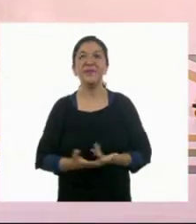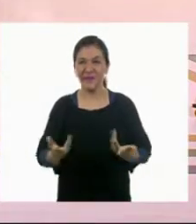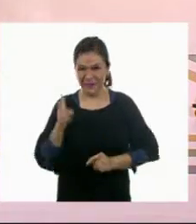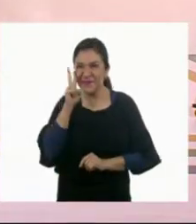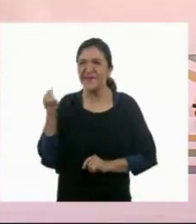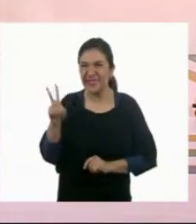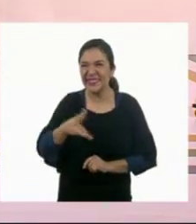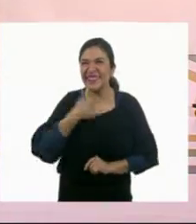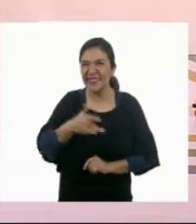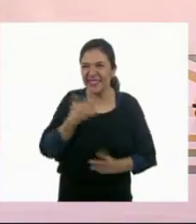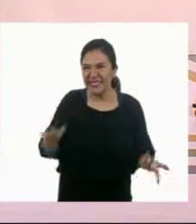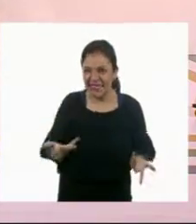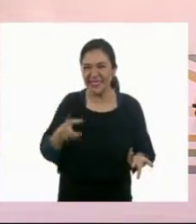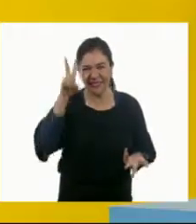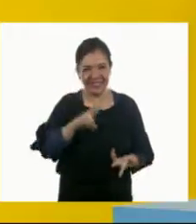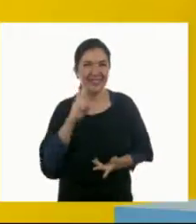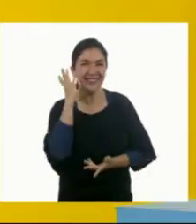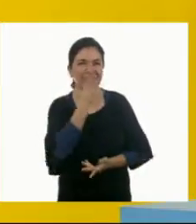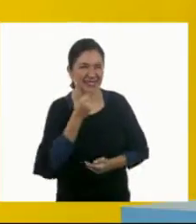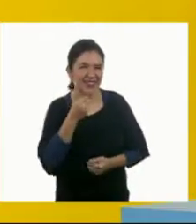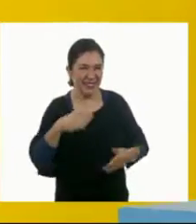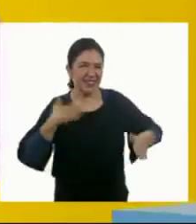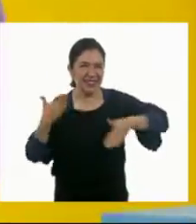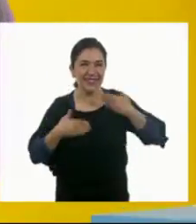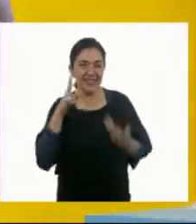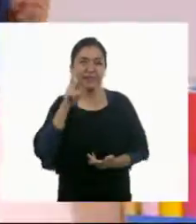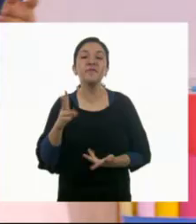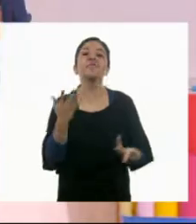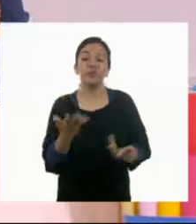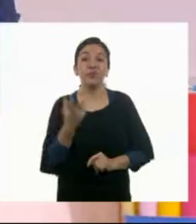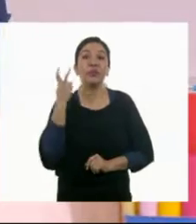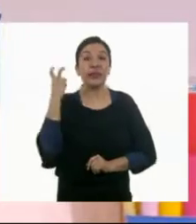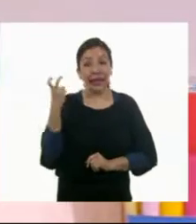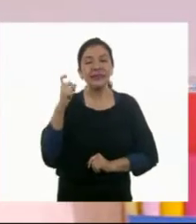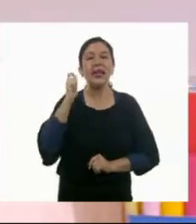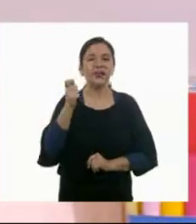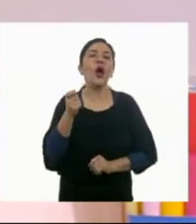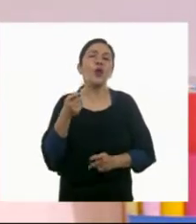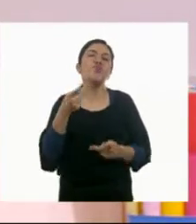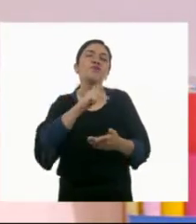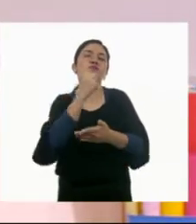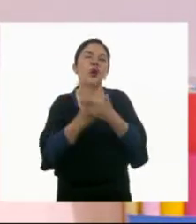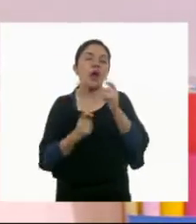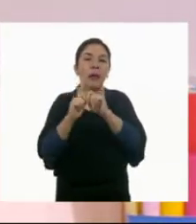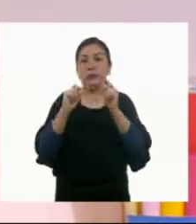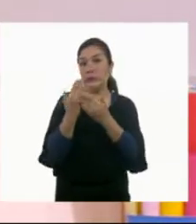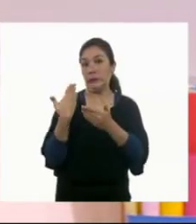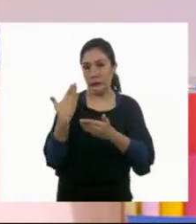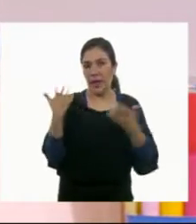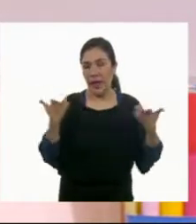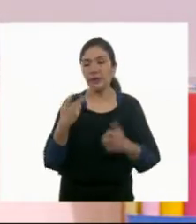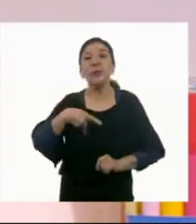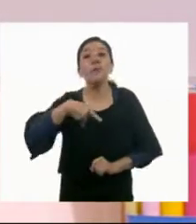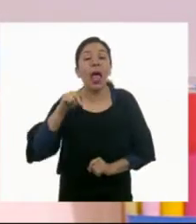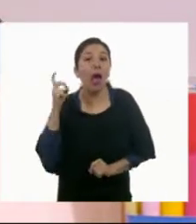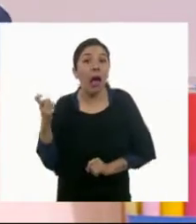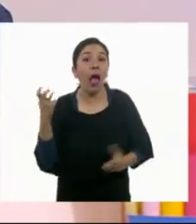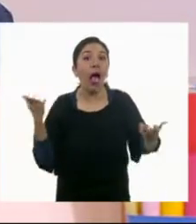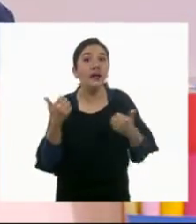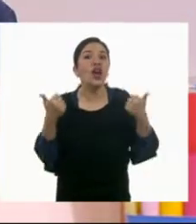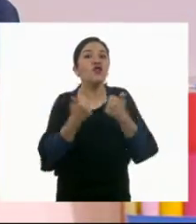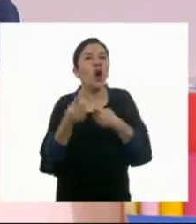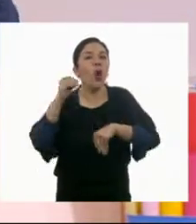¿Qué te pareció? Ay, muy bonito, muy divertido. Sí. Bueno, este obviamente es un programa que se hizo recientemente, pero está hecho